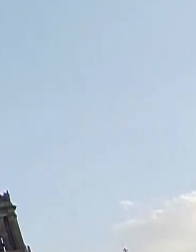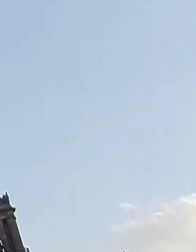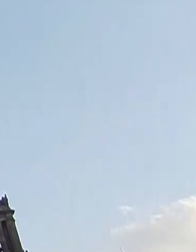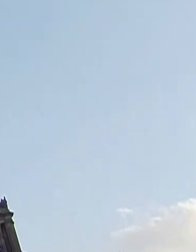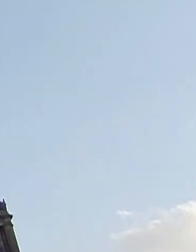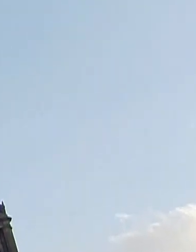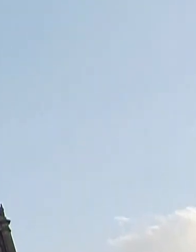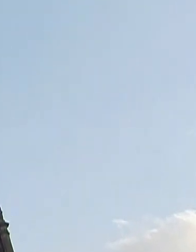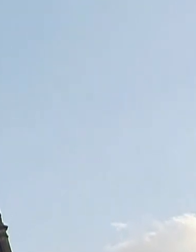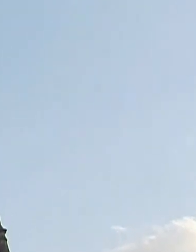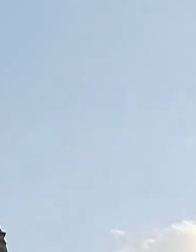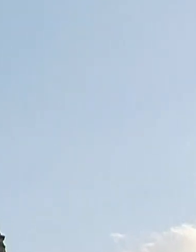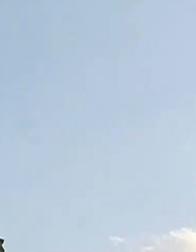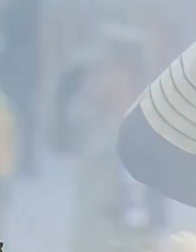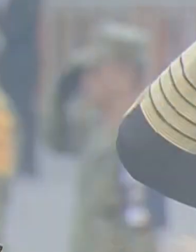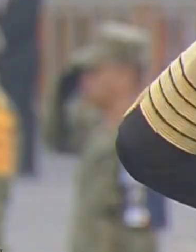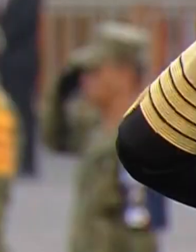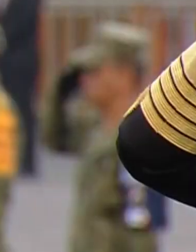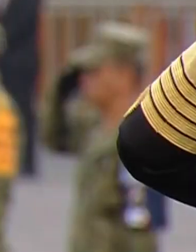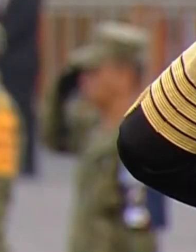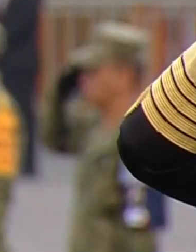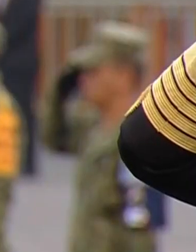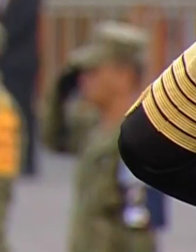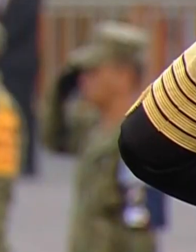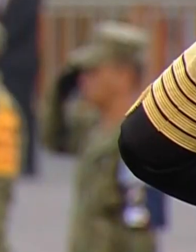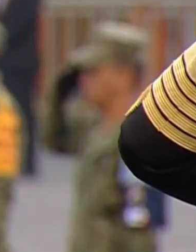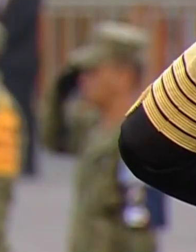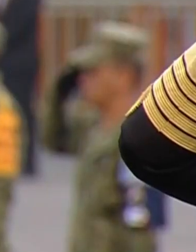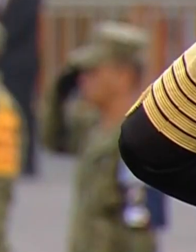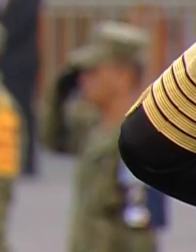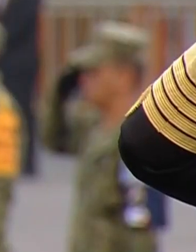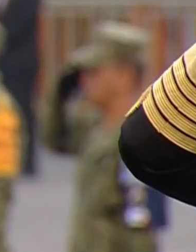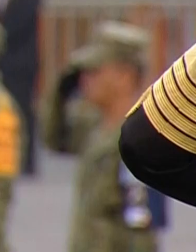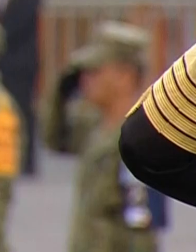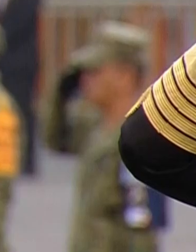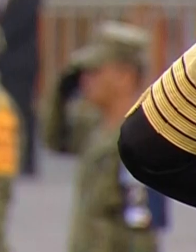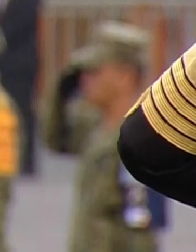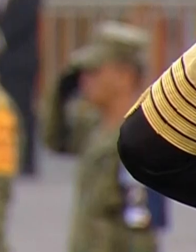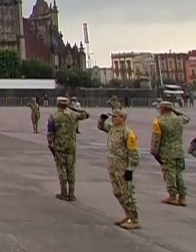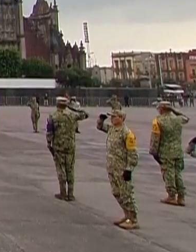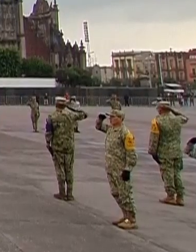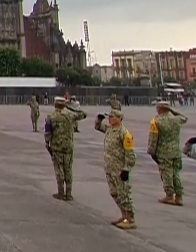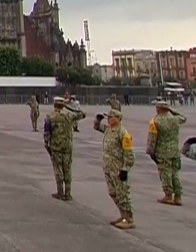recordamos con tristeza el que los dos sismos, el de